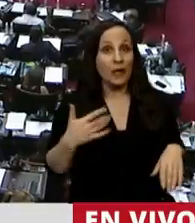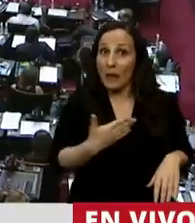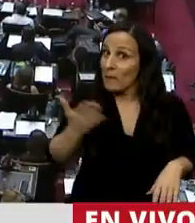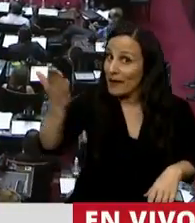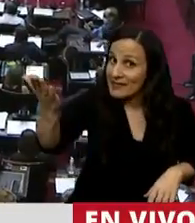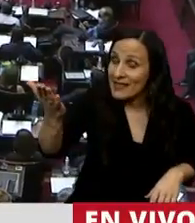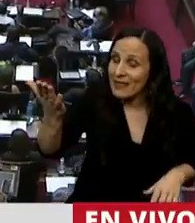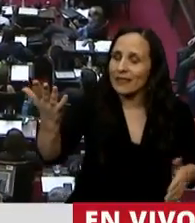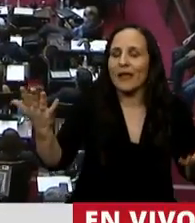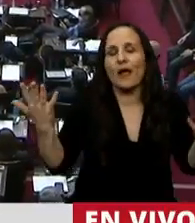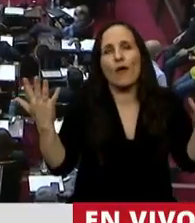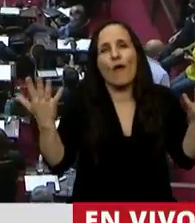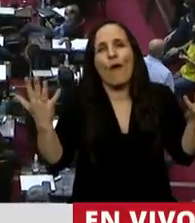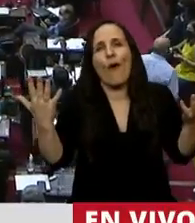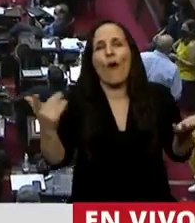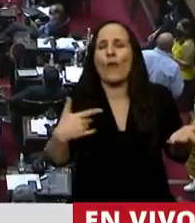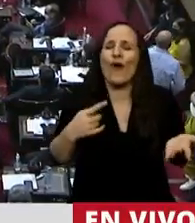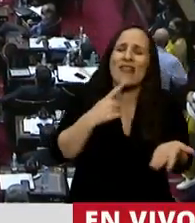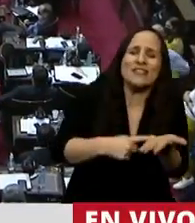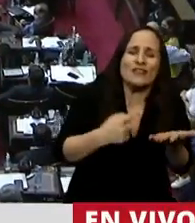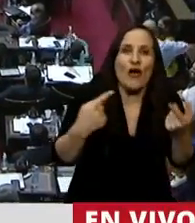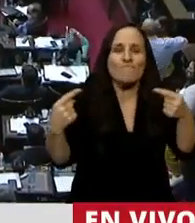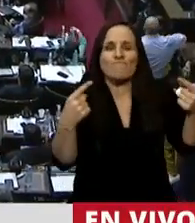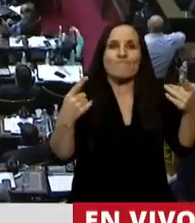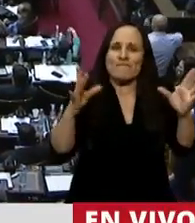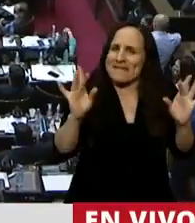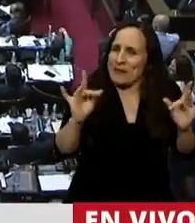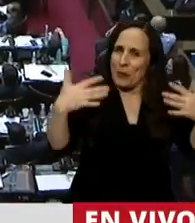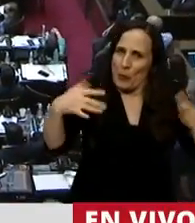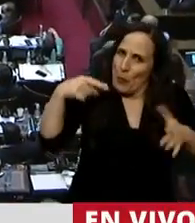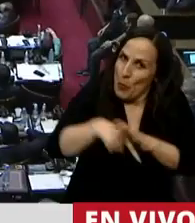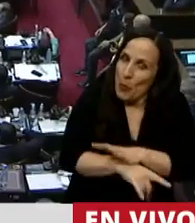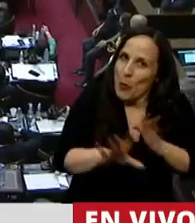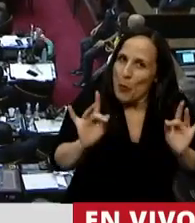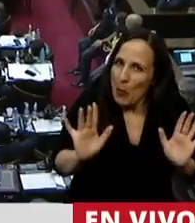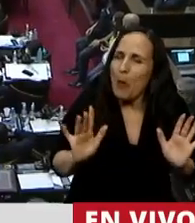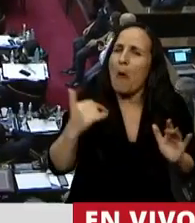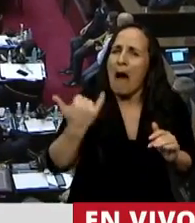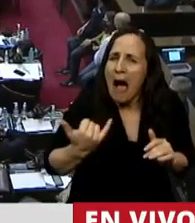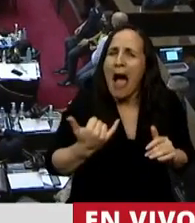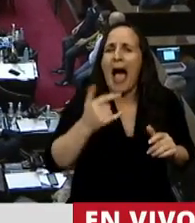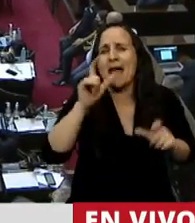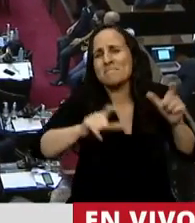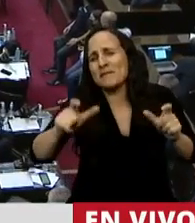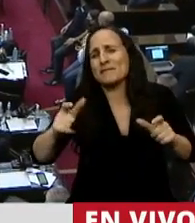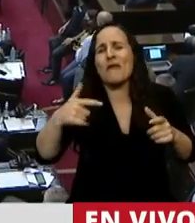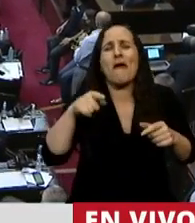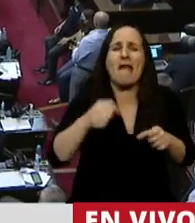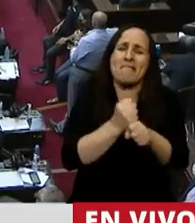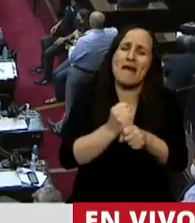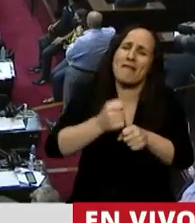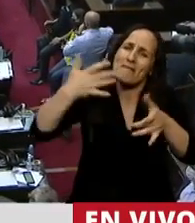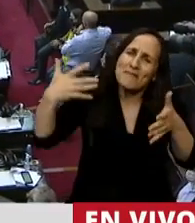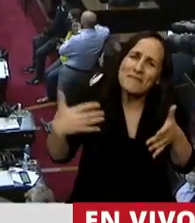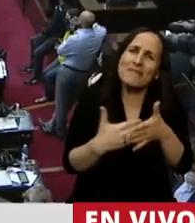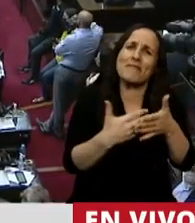presidente, obviamente son decisiones dilemáticas, profundas. Ha habido un enorme trabajo de distintas protagonistas a lo largo de este proceso donde el